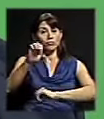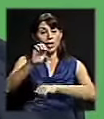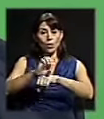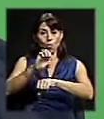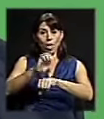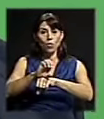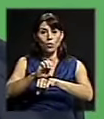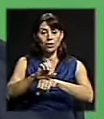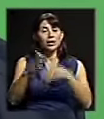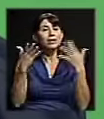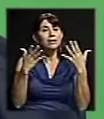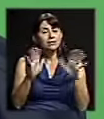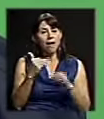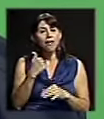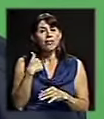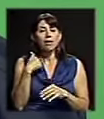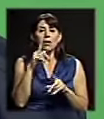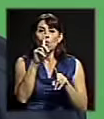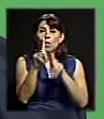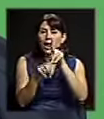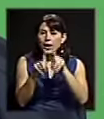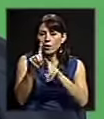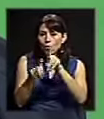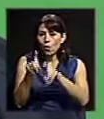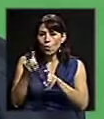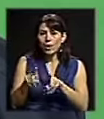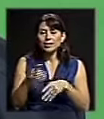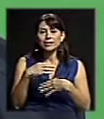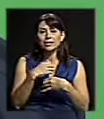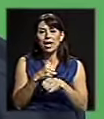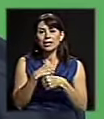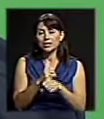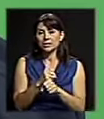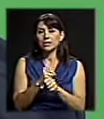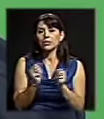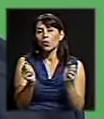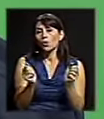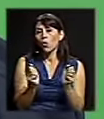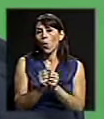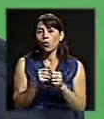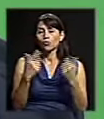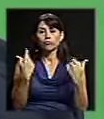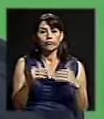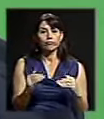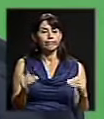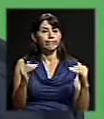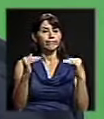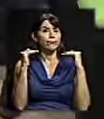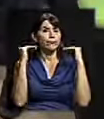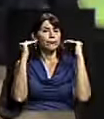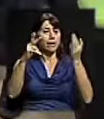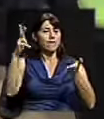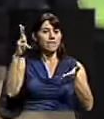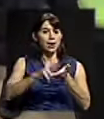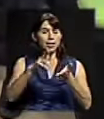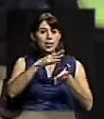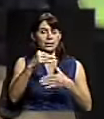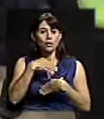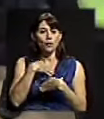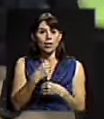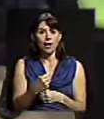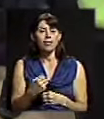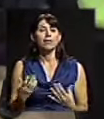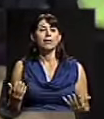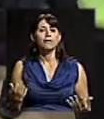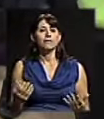una una encuesta eh llevada a cabo con unos niveles muy altos de validez y de confiabilidad